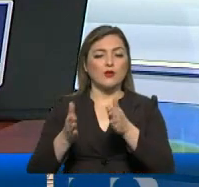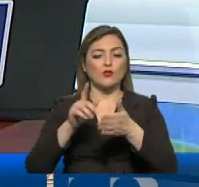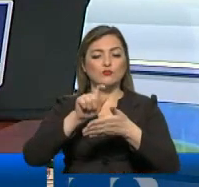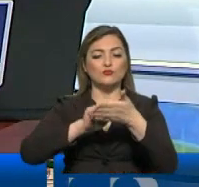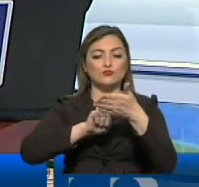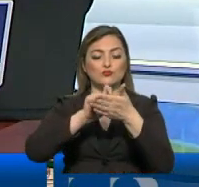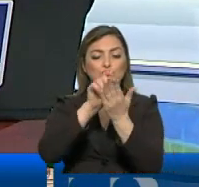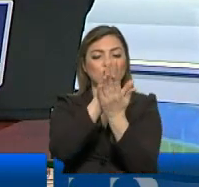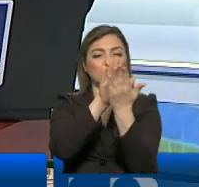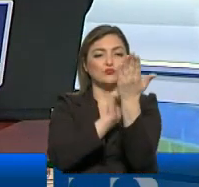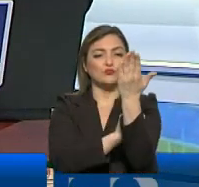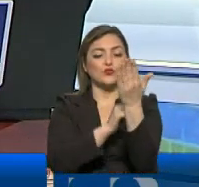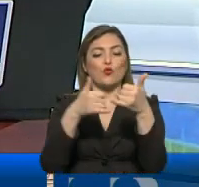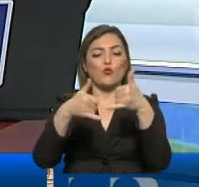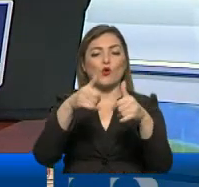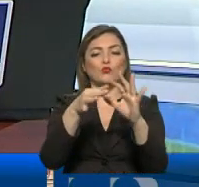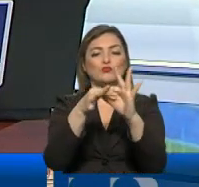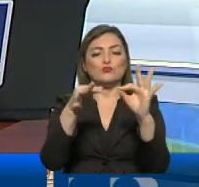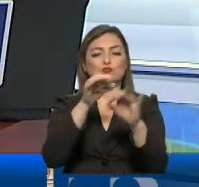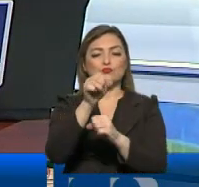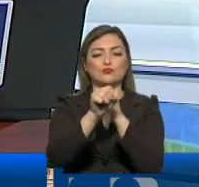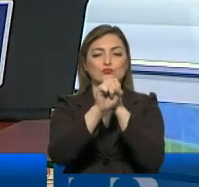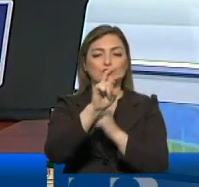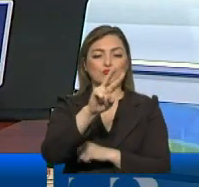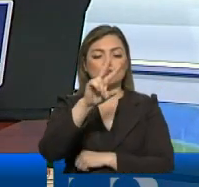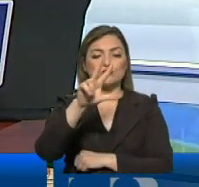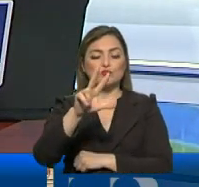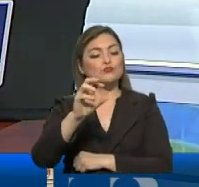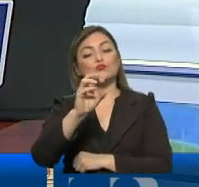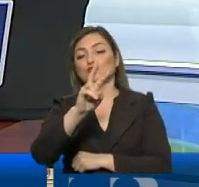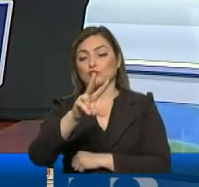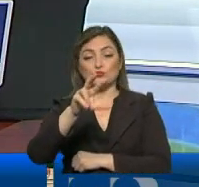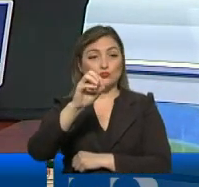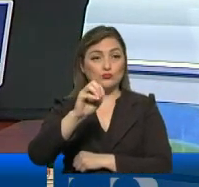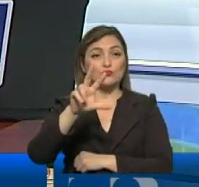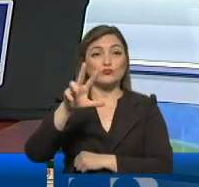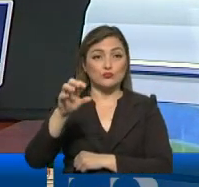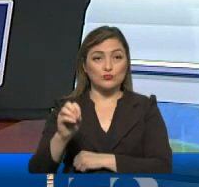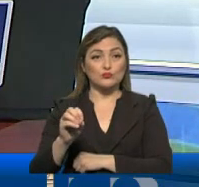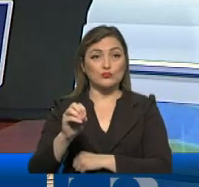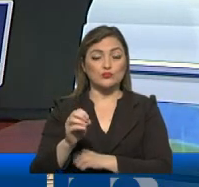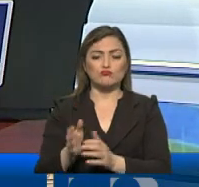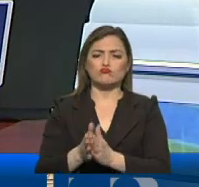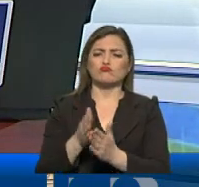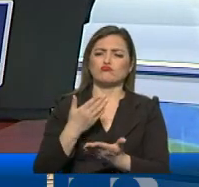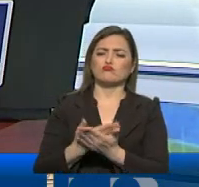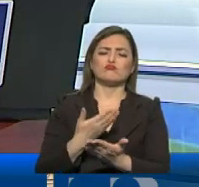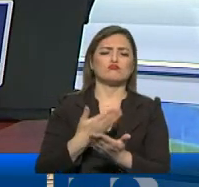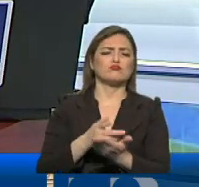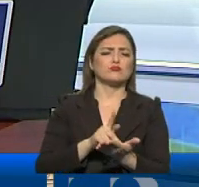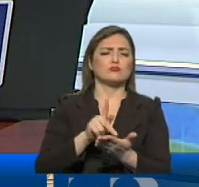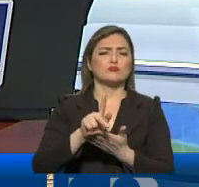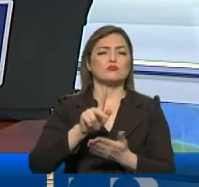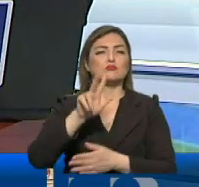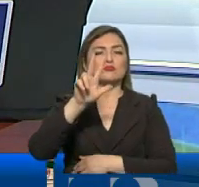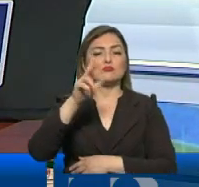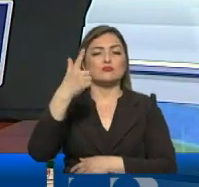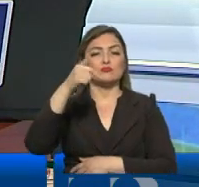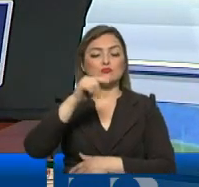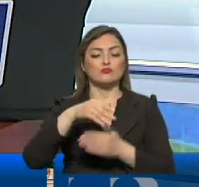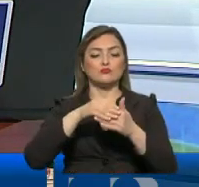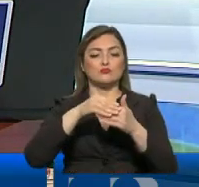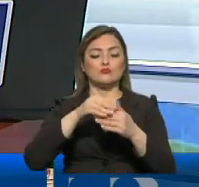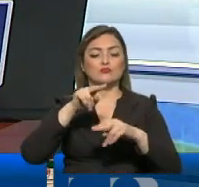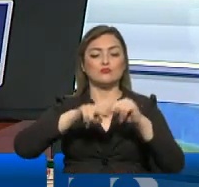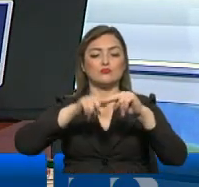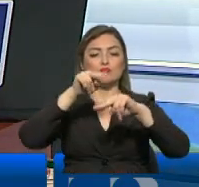Contratistas del proyecto Juego Limpio 2030 del gobierno anterior demandan el pago de más de 3 millones de dólares por la construcción de canchas